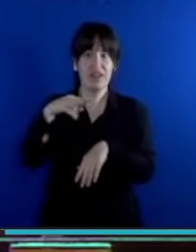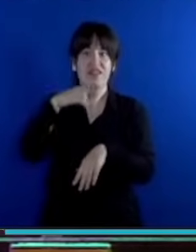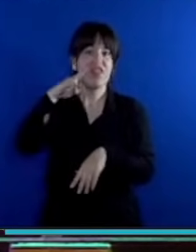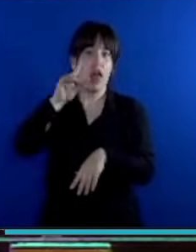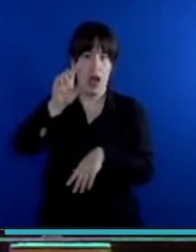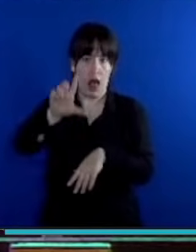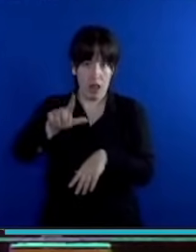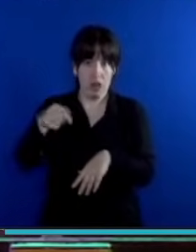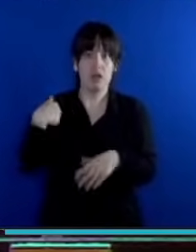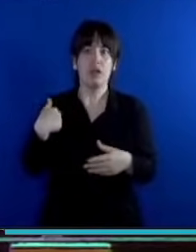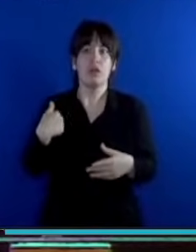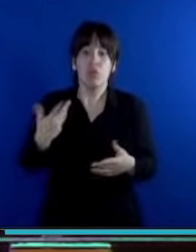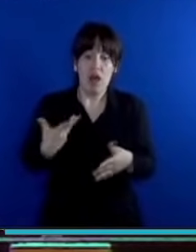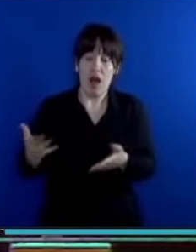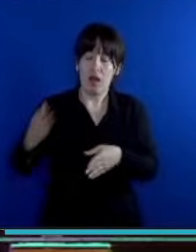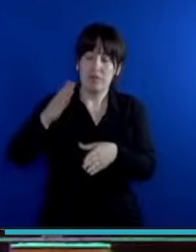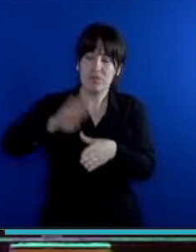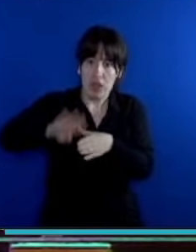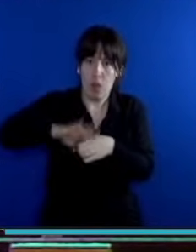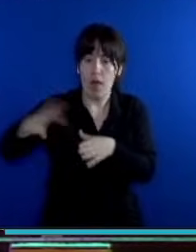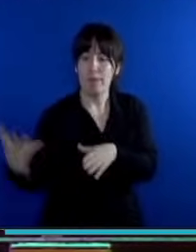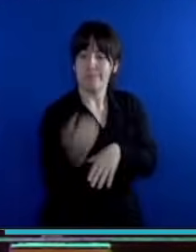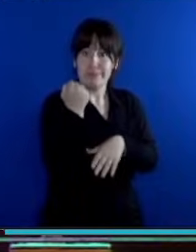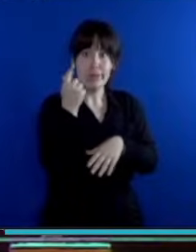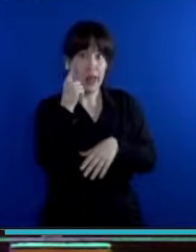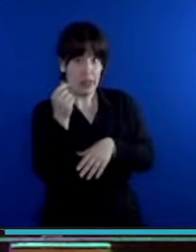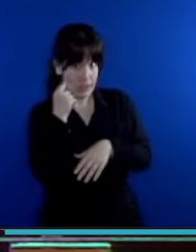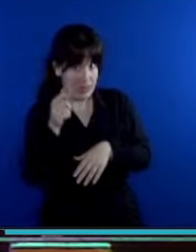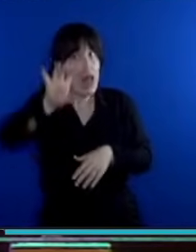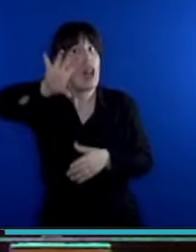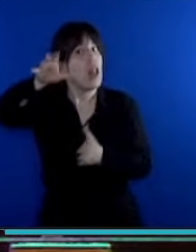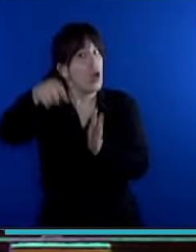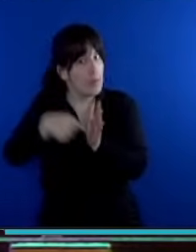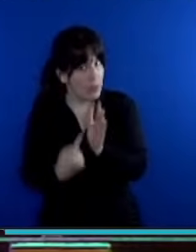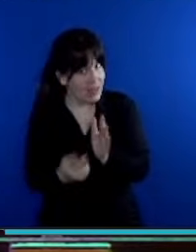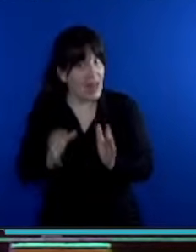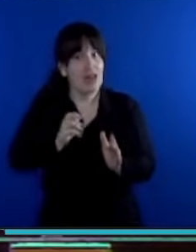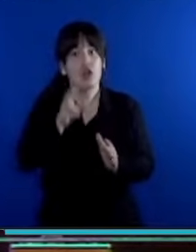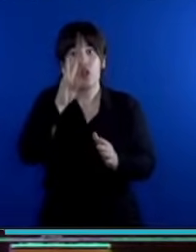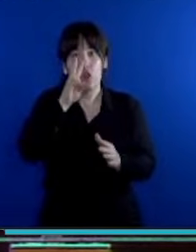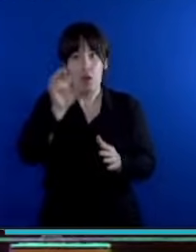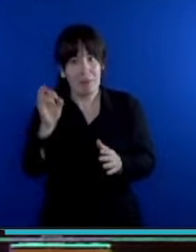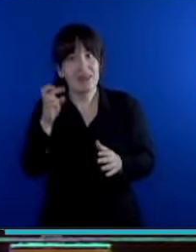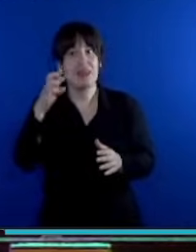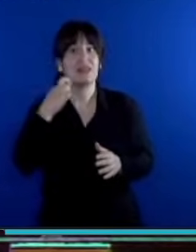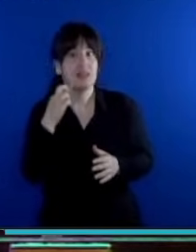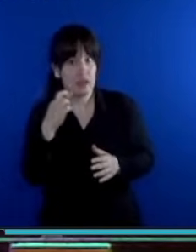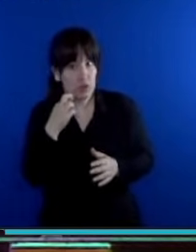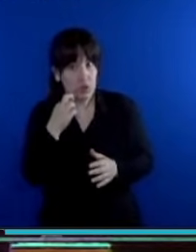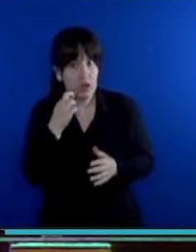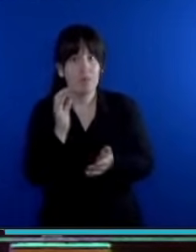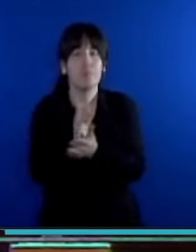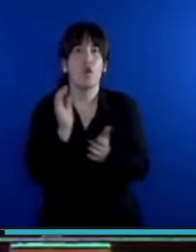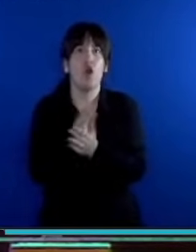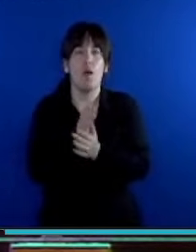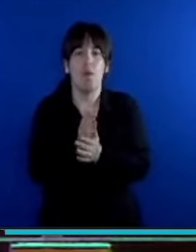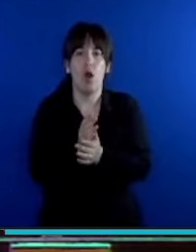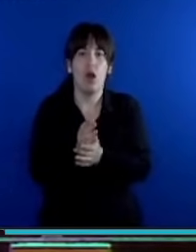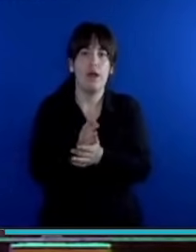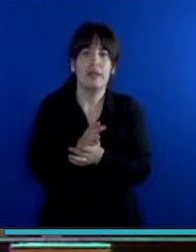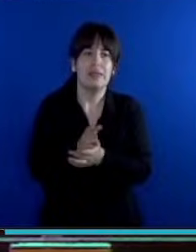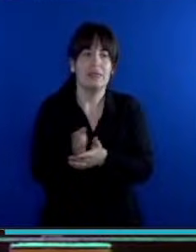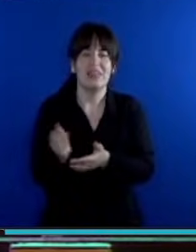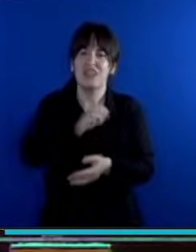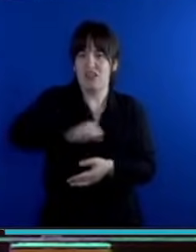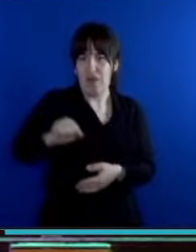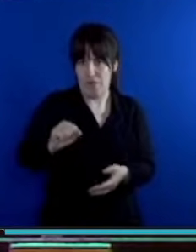que al asumir el gobernador Kicillof en la provincia en el 2019, calificó como una estafa.